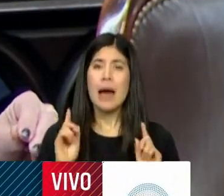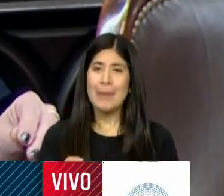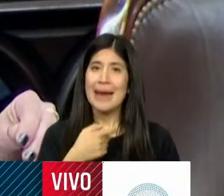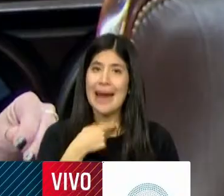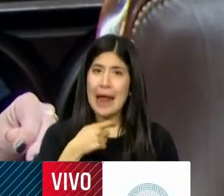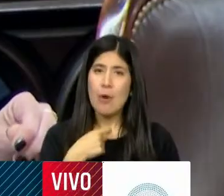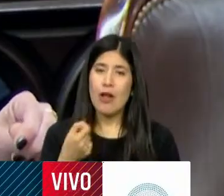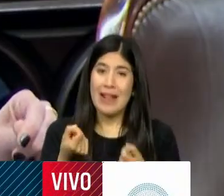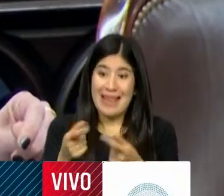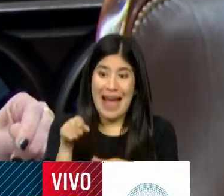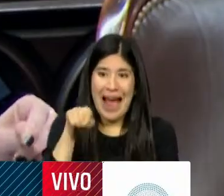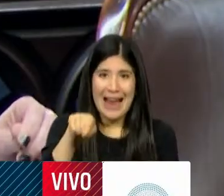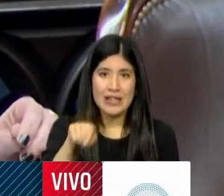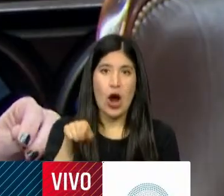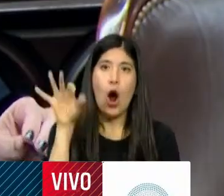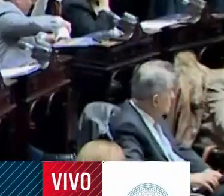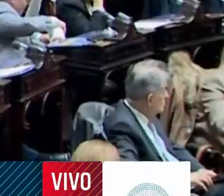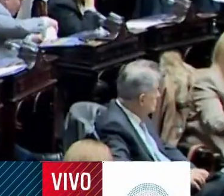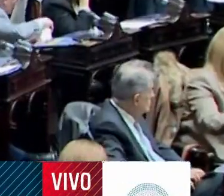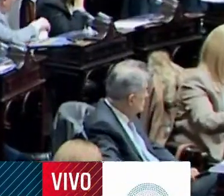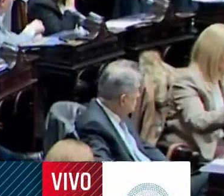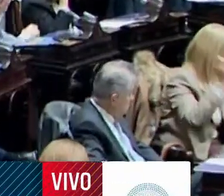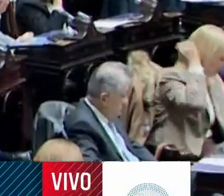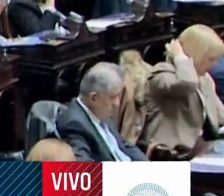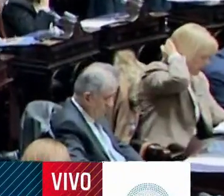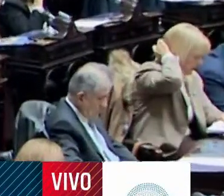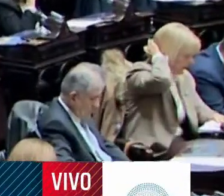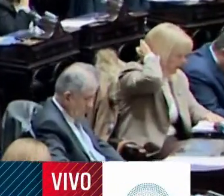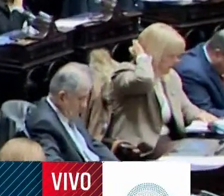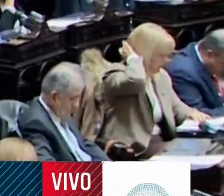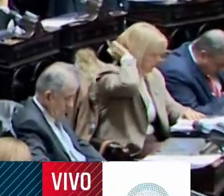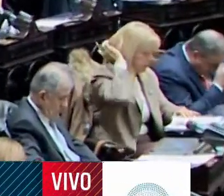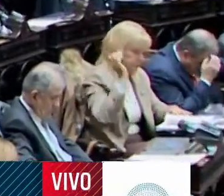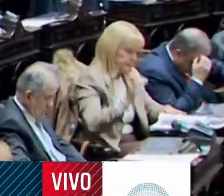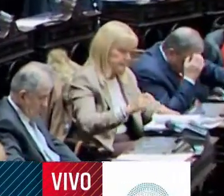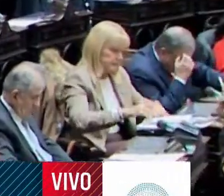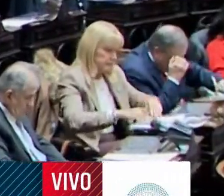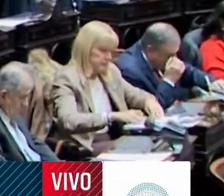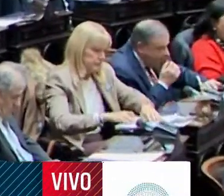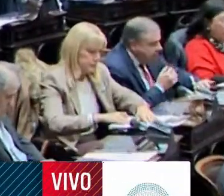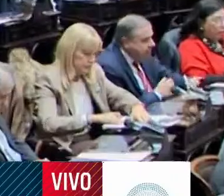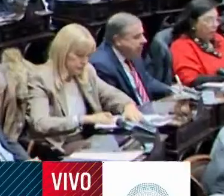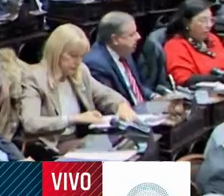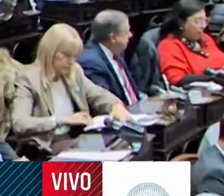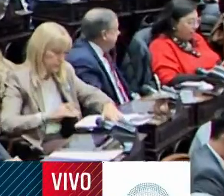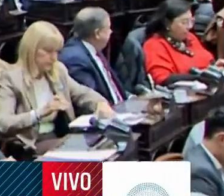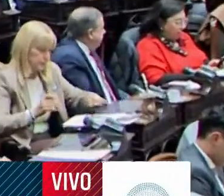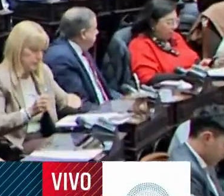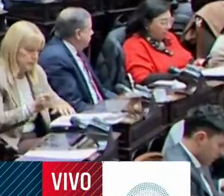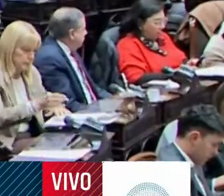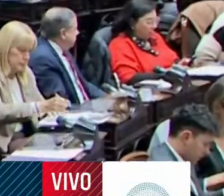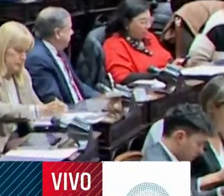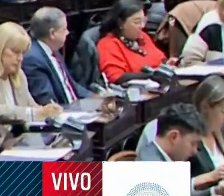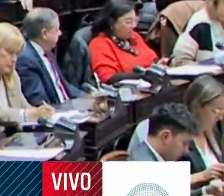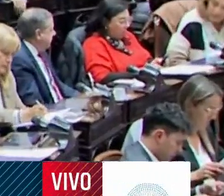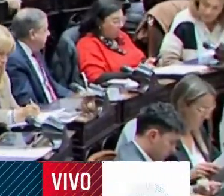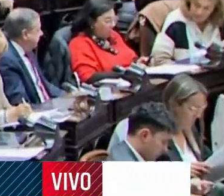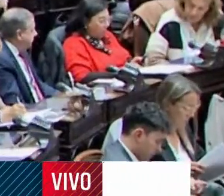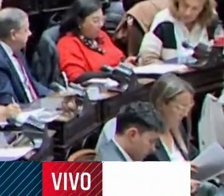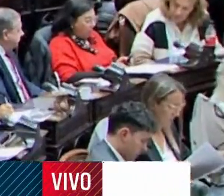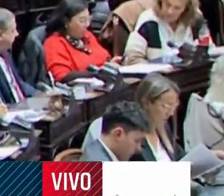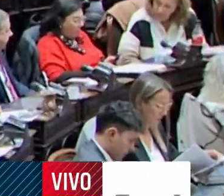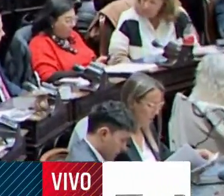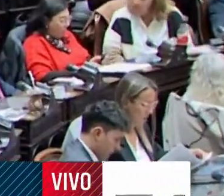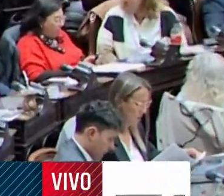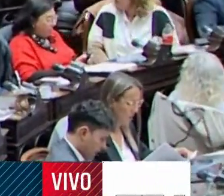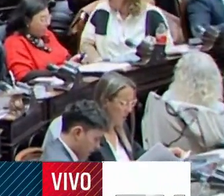mañana tenemos desde temprano, hay reuniones de comisión. A las 11 de la mañana se reúne la Comisión de Transporte mañana. Sí, con distintos